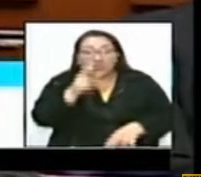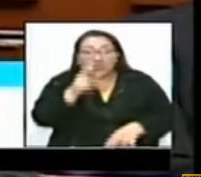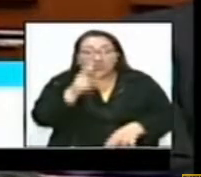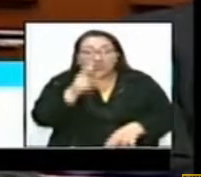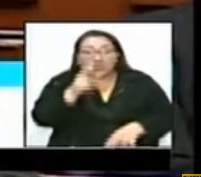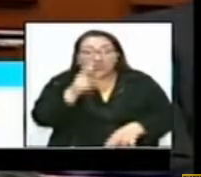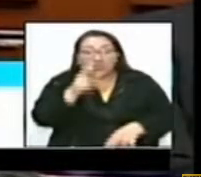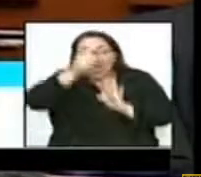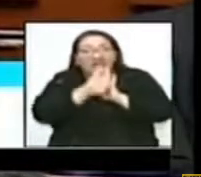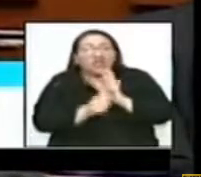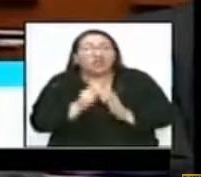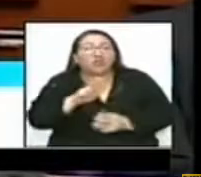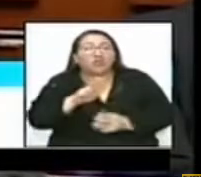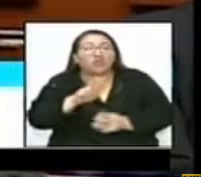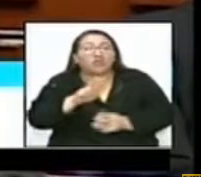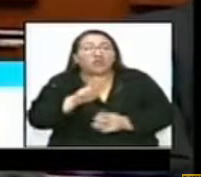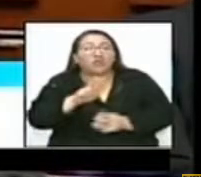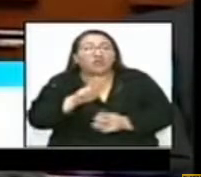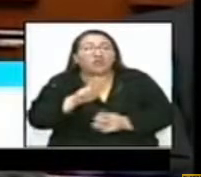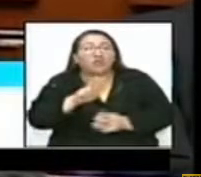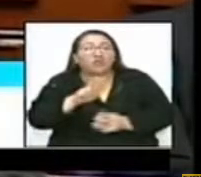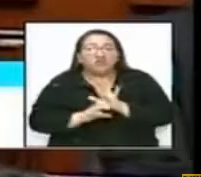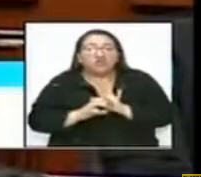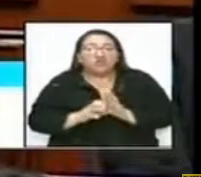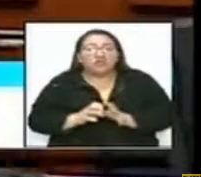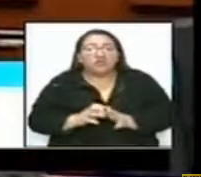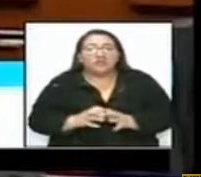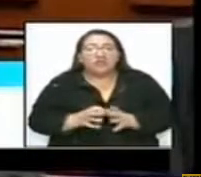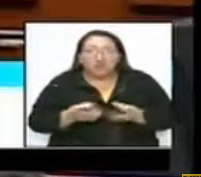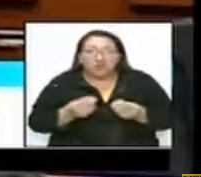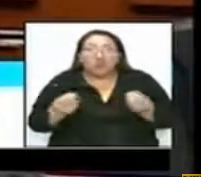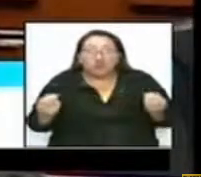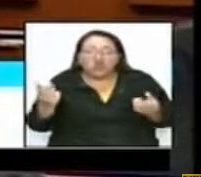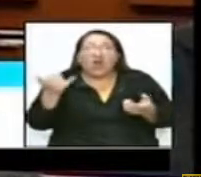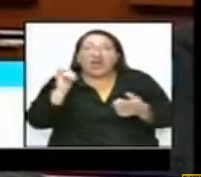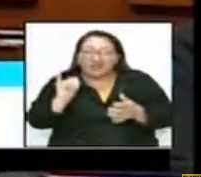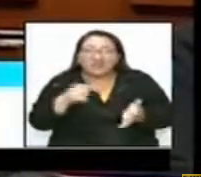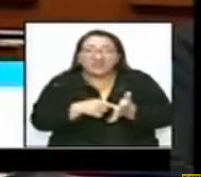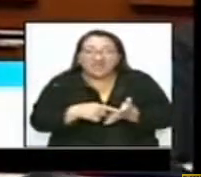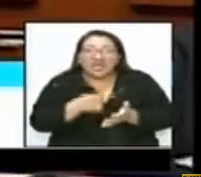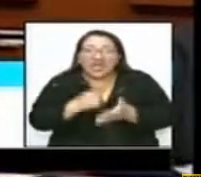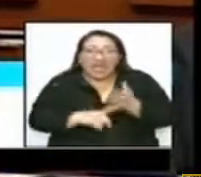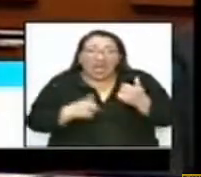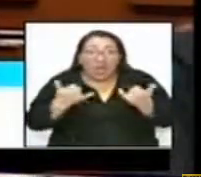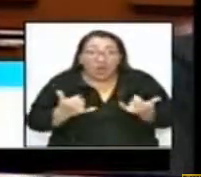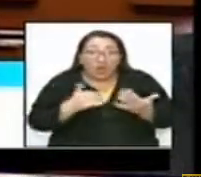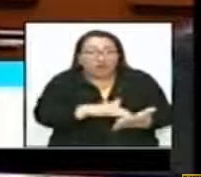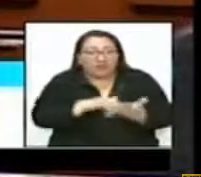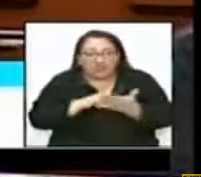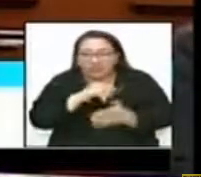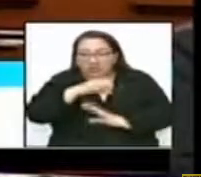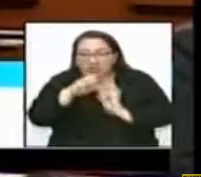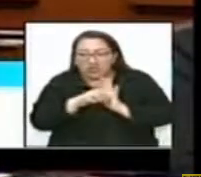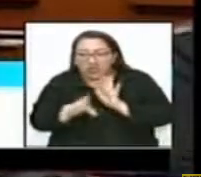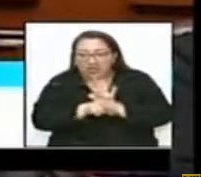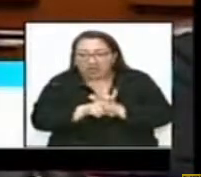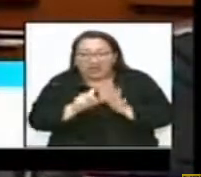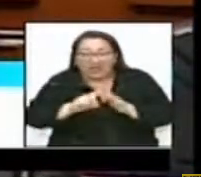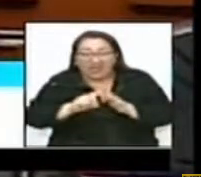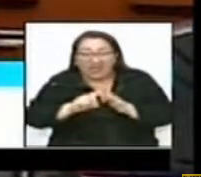artículo 24 de la constitución del estado tan es así presidente que nos están presentando un proyecto de ley para que